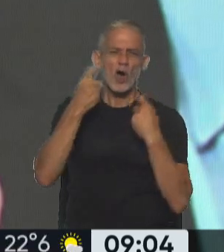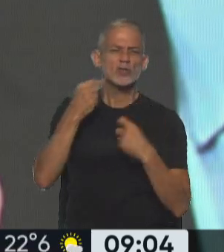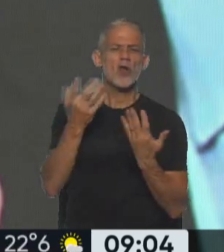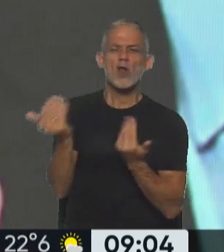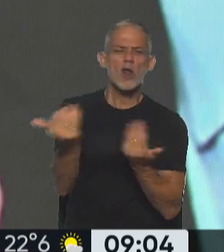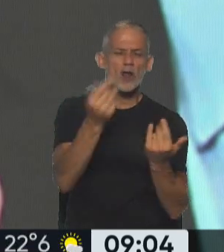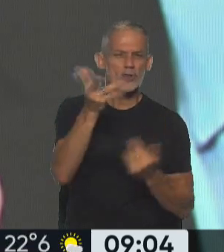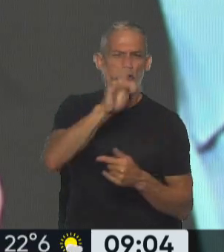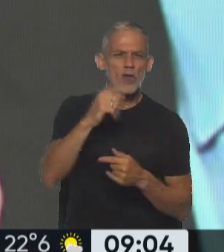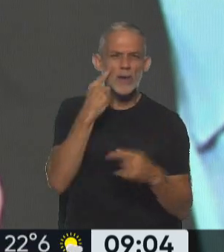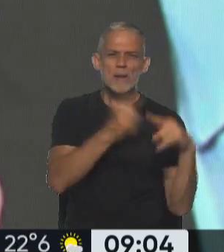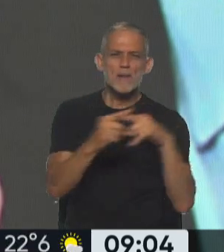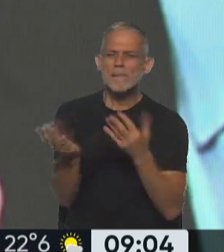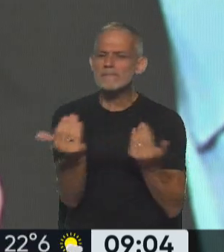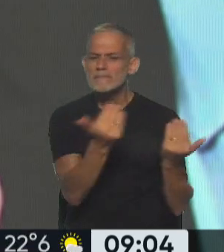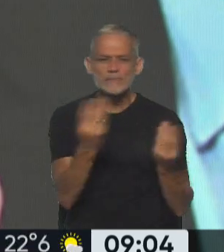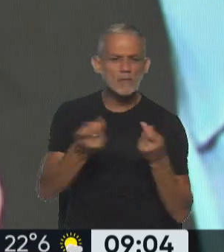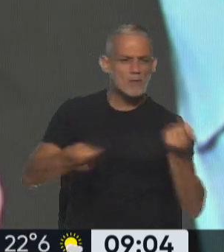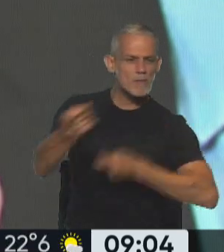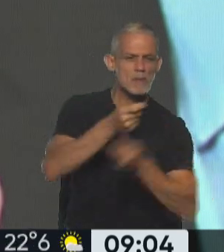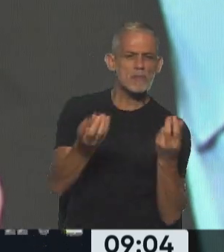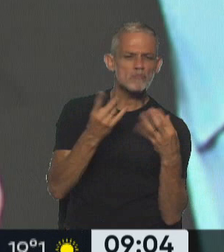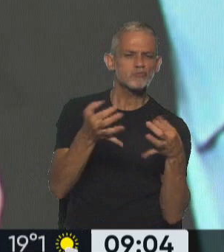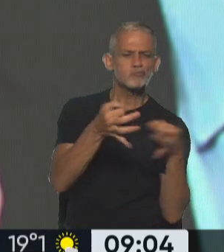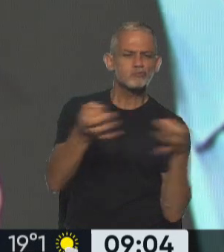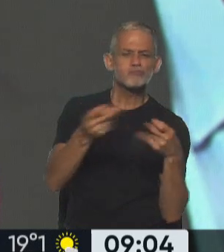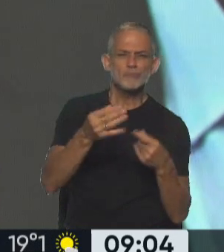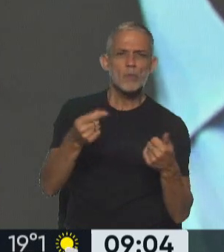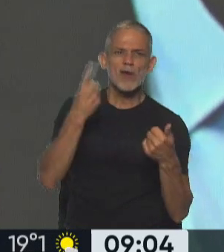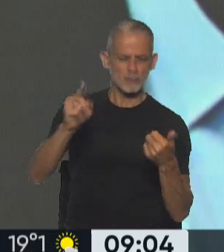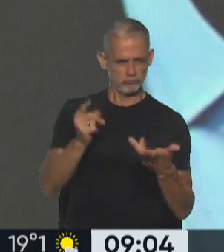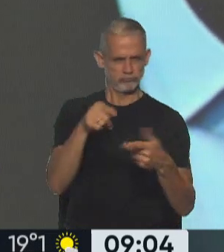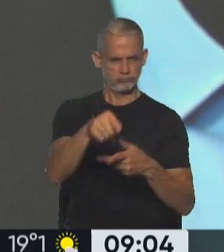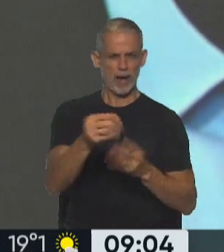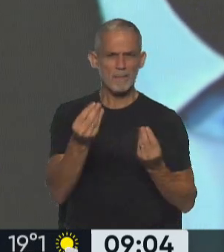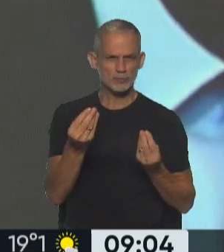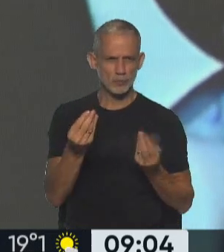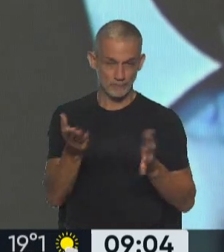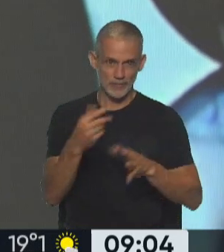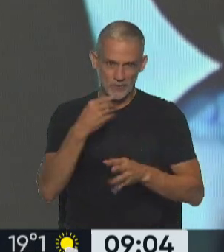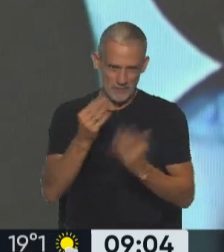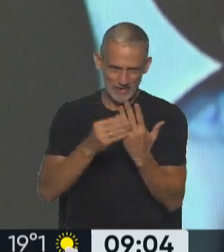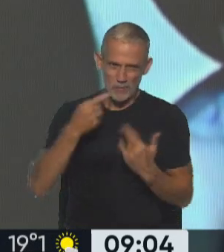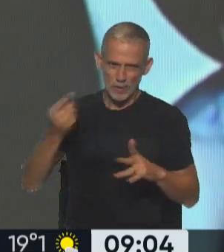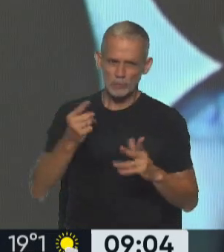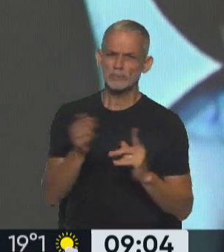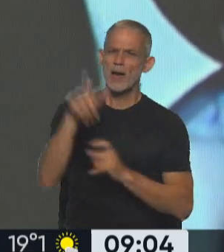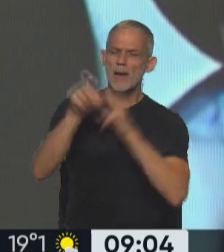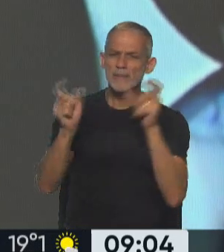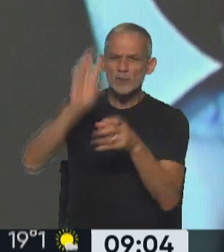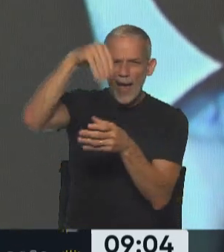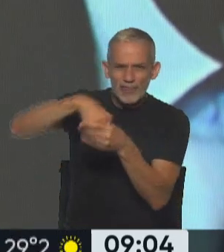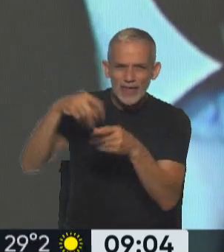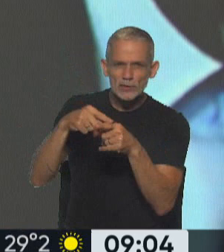releva diariamente, ¿no?, qué es lo que pasa en el mercado financiero, es, bueno, ¿qué es lo que está pasando? Hay agentes dentro del